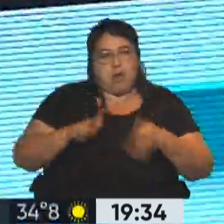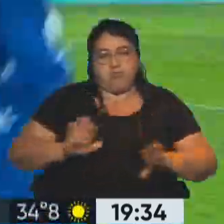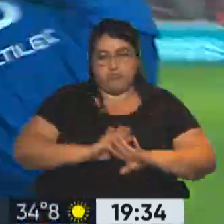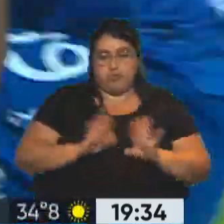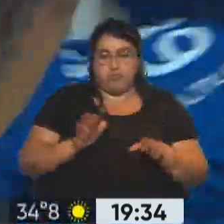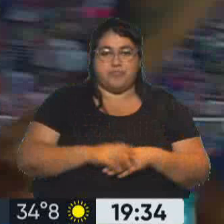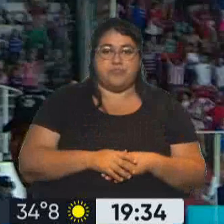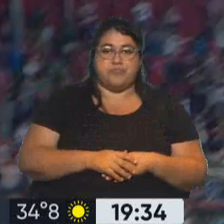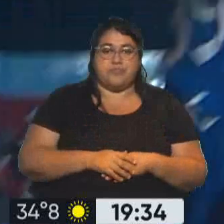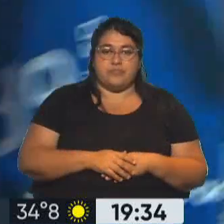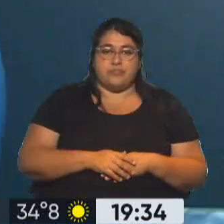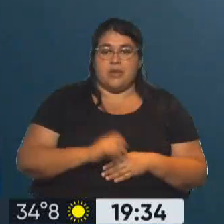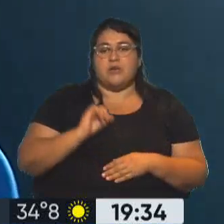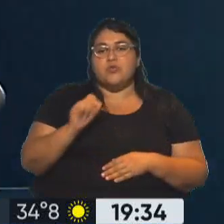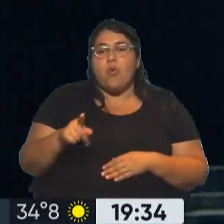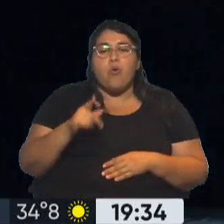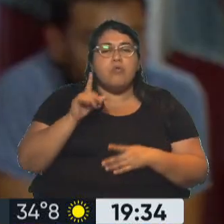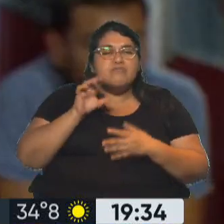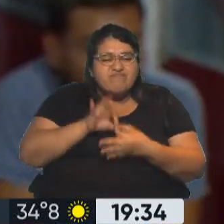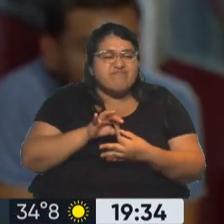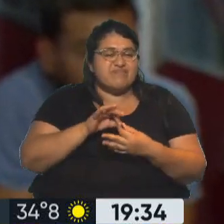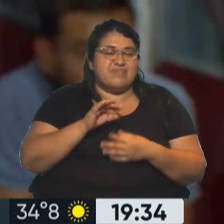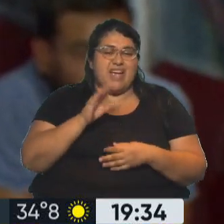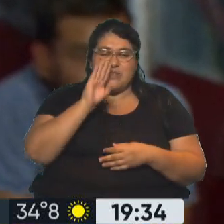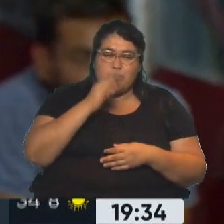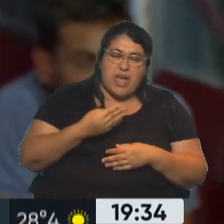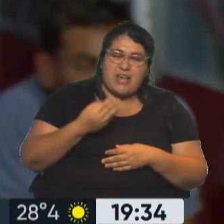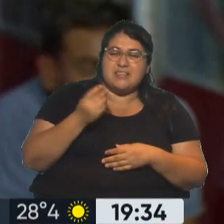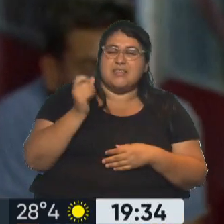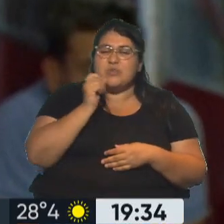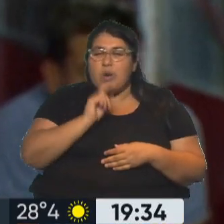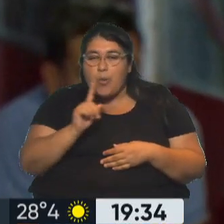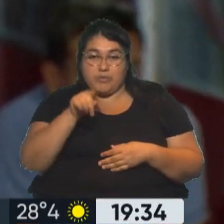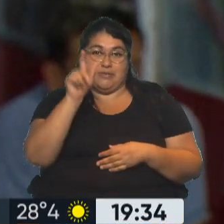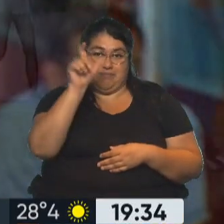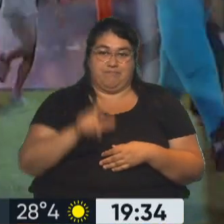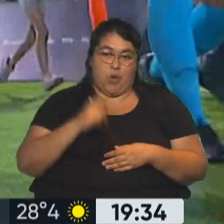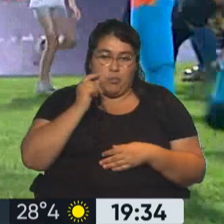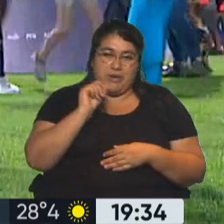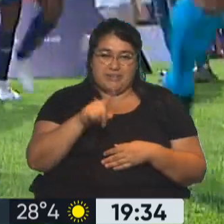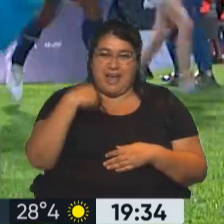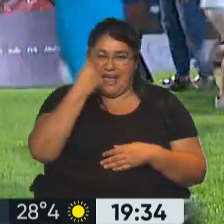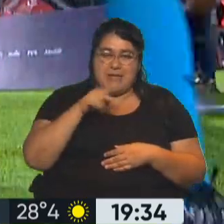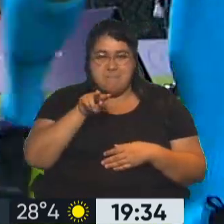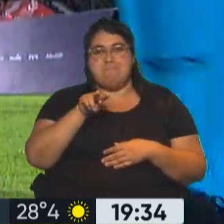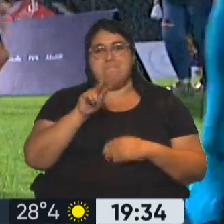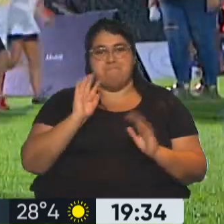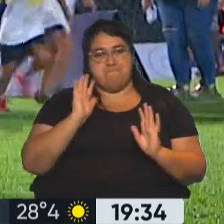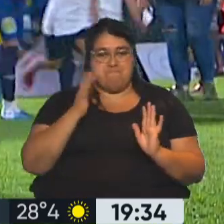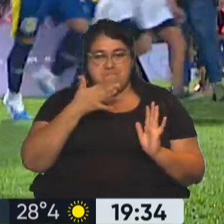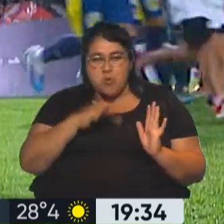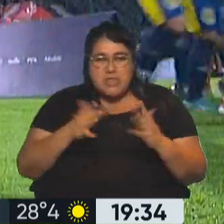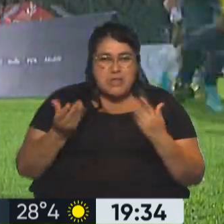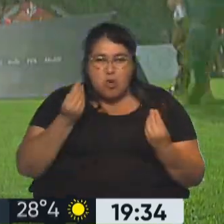no. Y aparte no era del ADN de Estudiantes, no lo querían. Mirá, ahí lo tenés. La cara mirando como que no